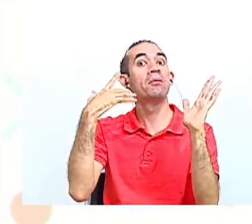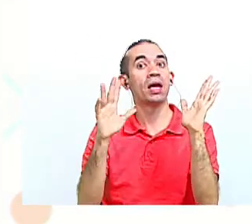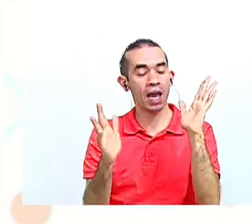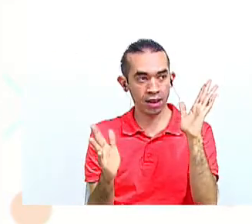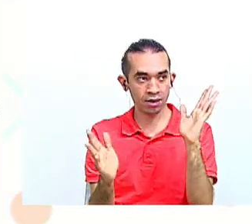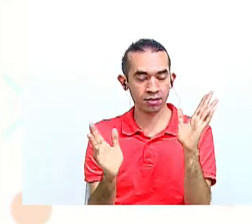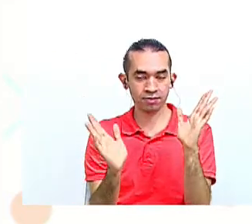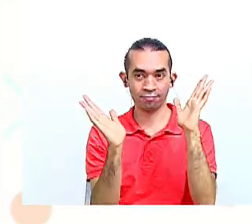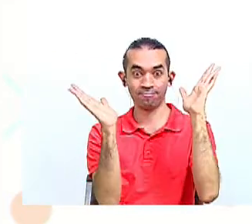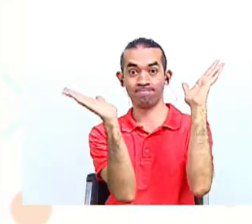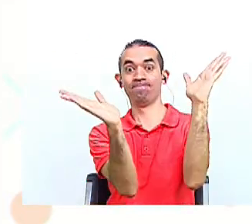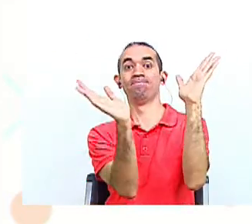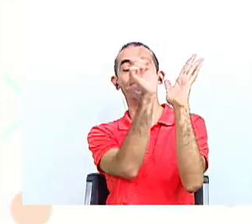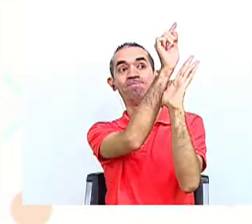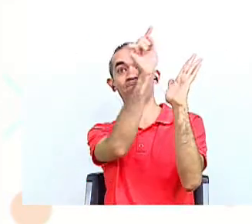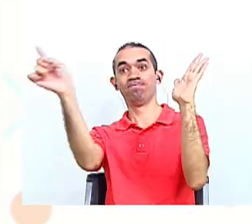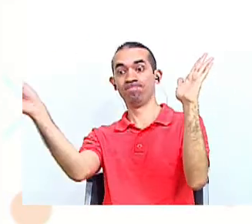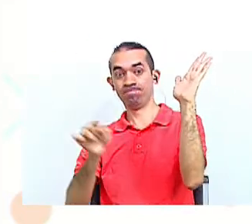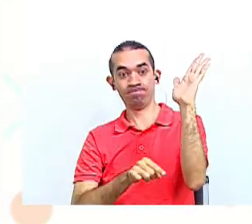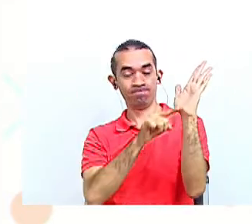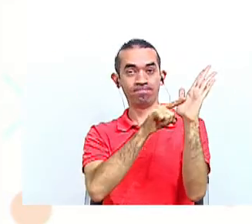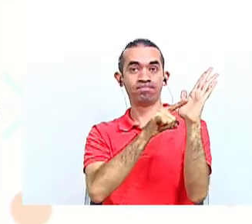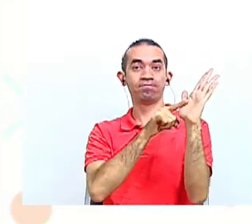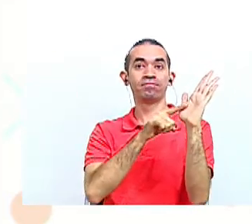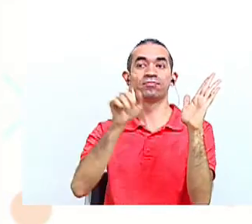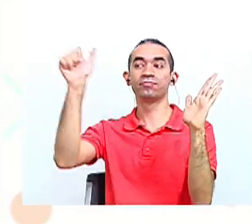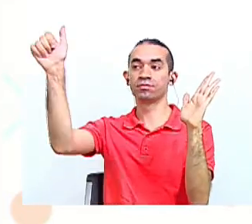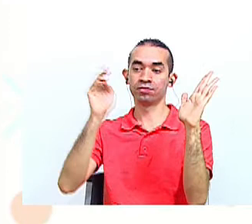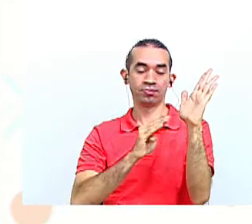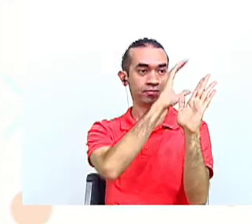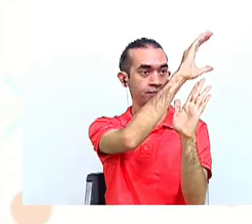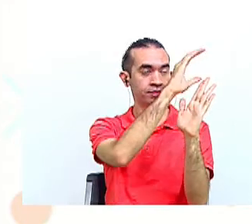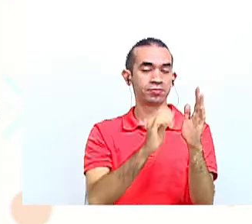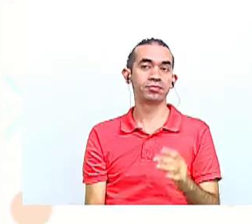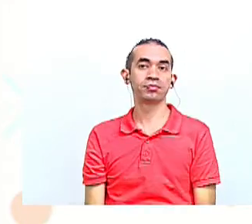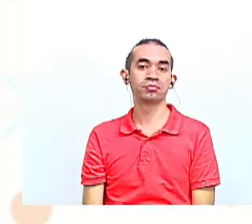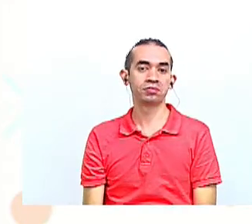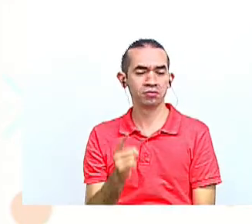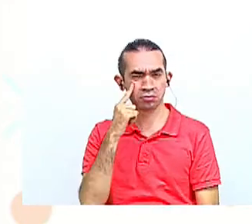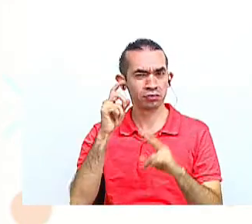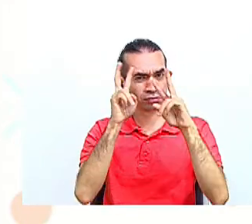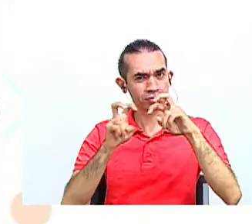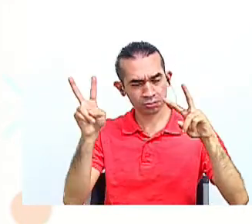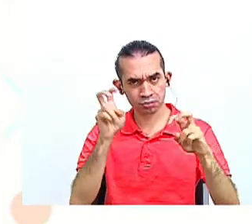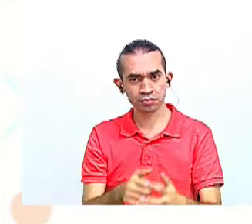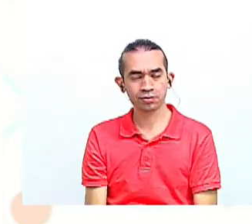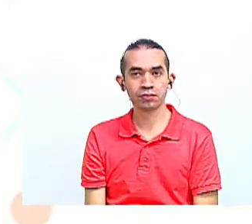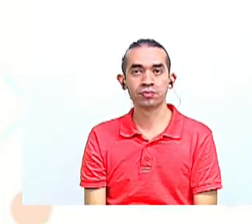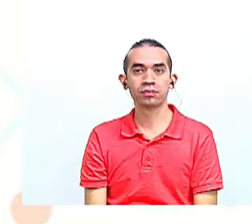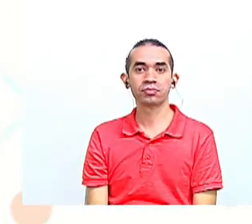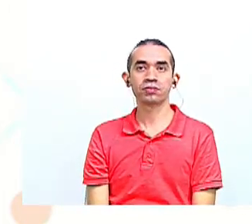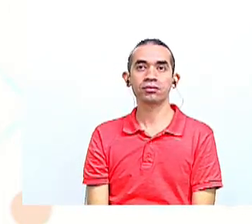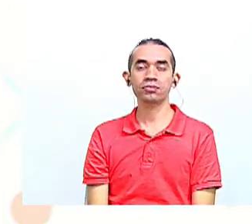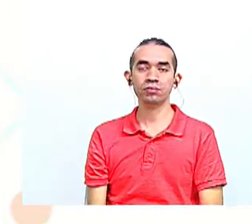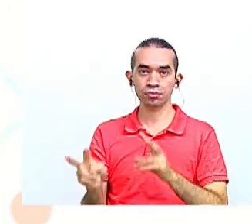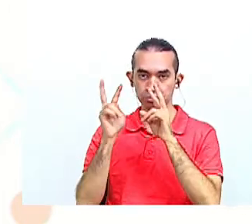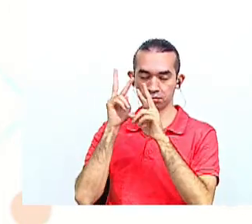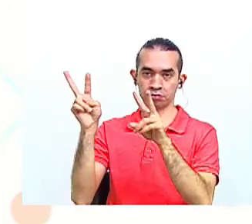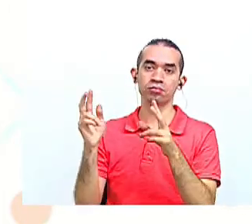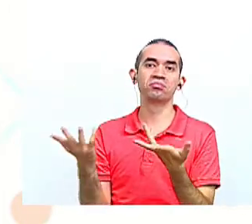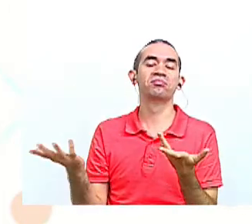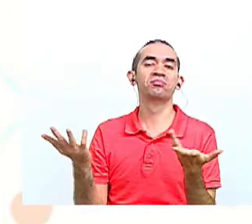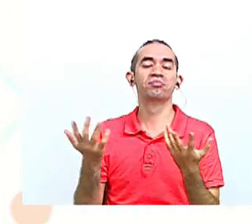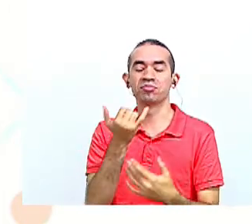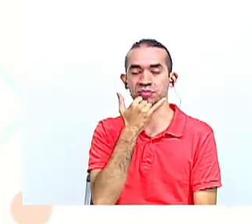el triángulo original ABC. Continuemos analizando la figura. Veamos ahora lo